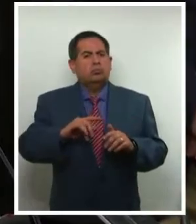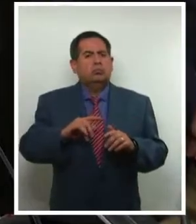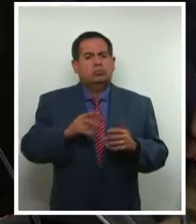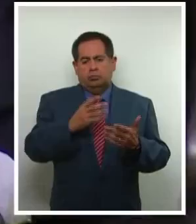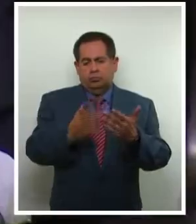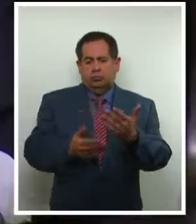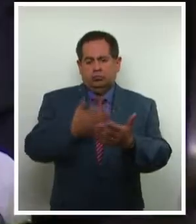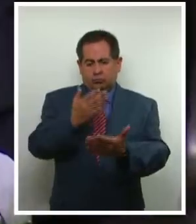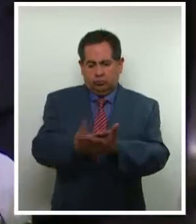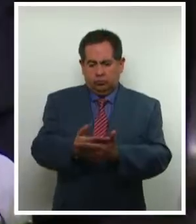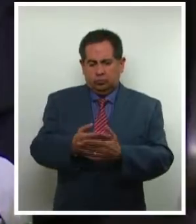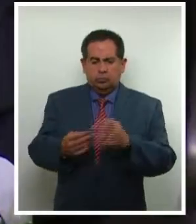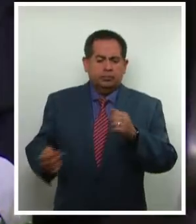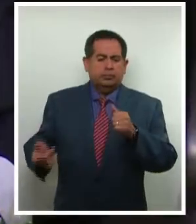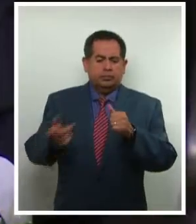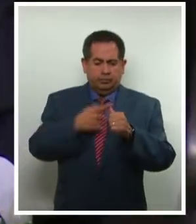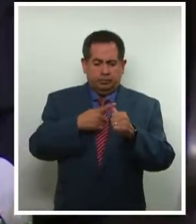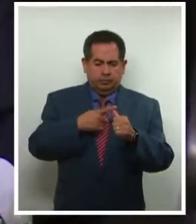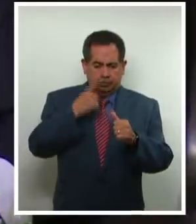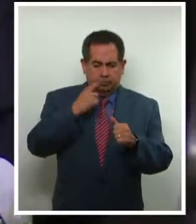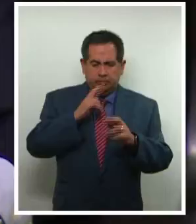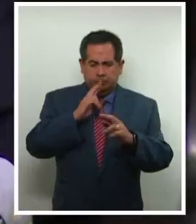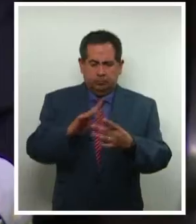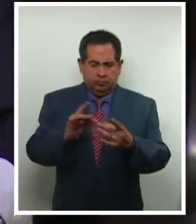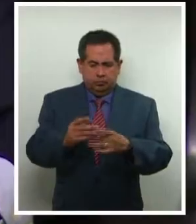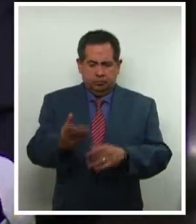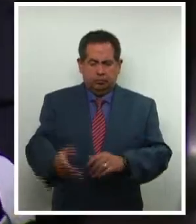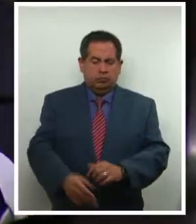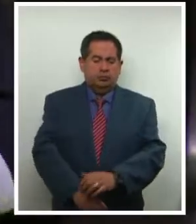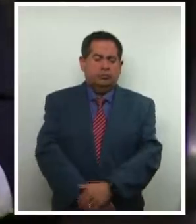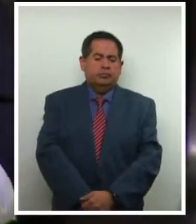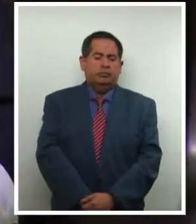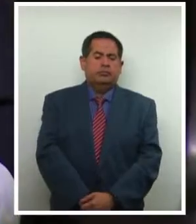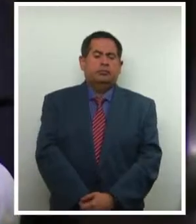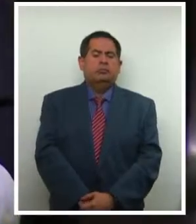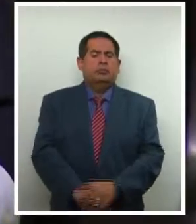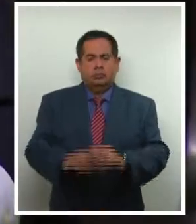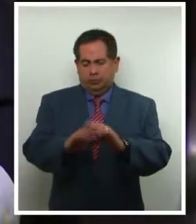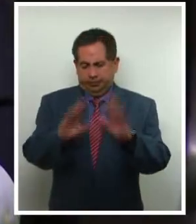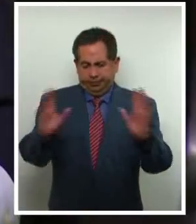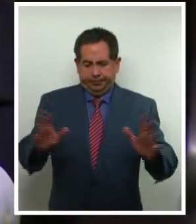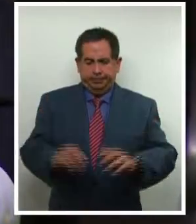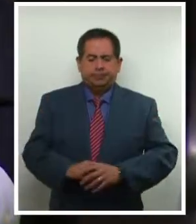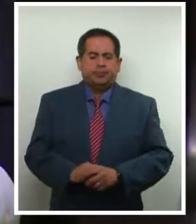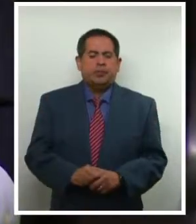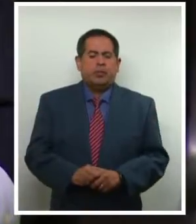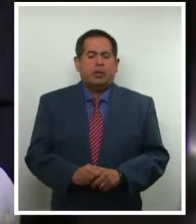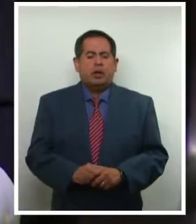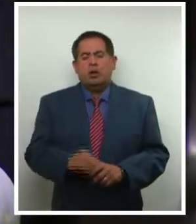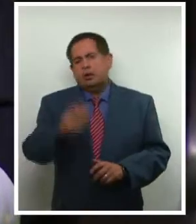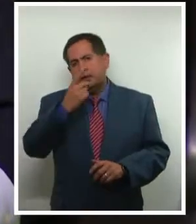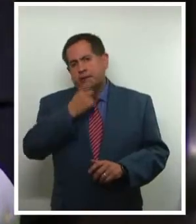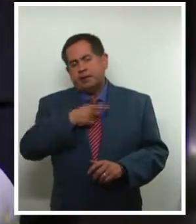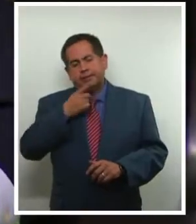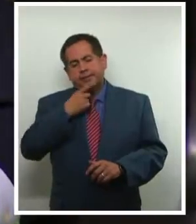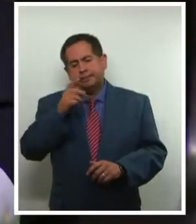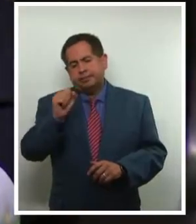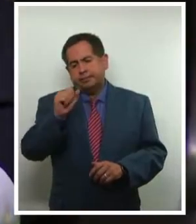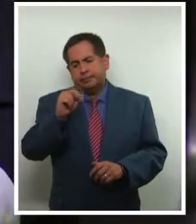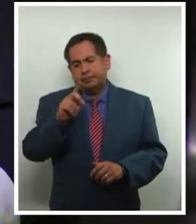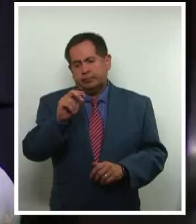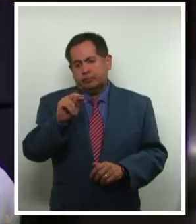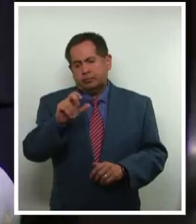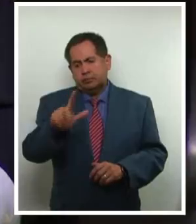la presentan, será la primera en desahogarse. Bueno, entonces sí, dígame, diputada Sandoval.